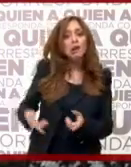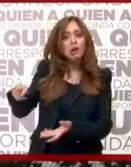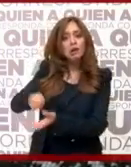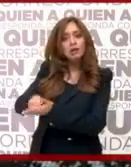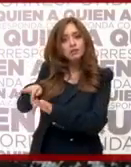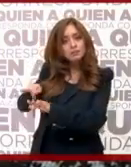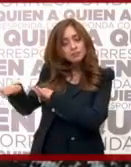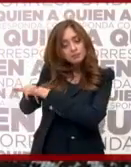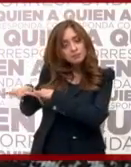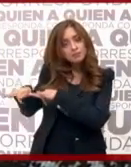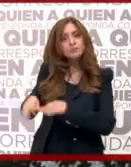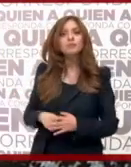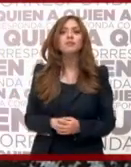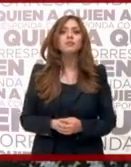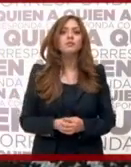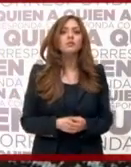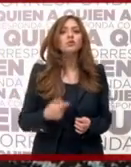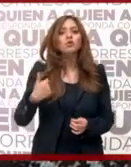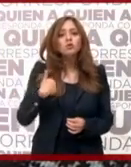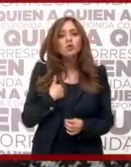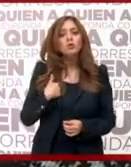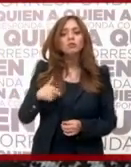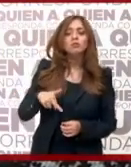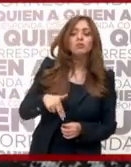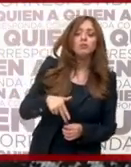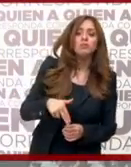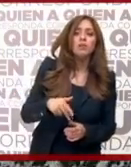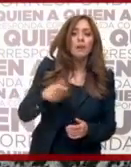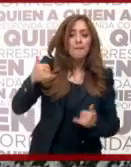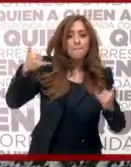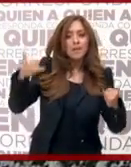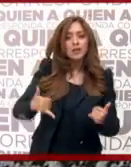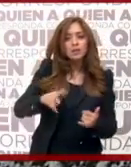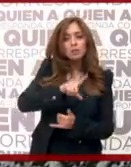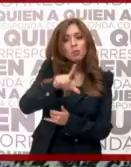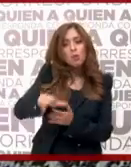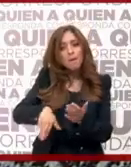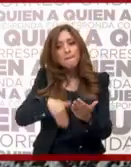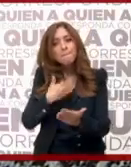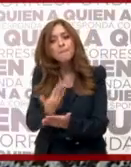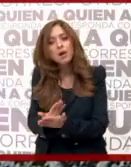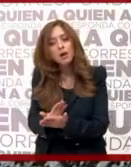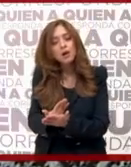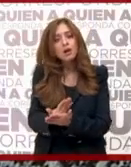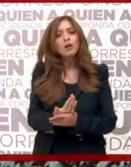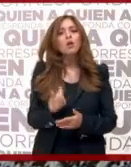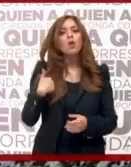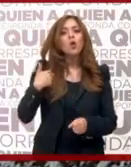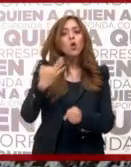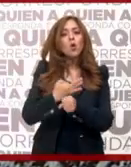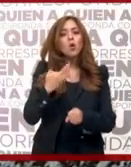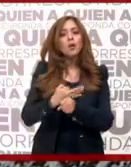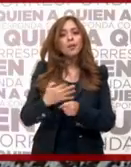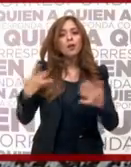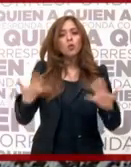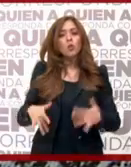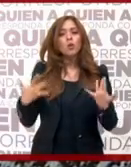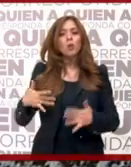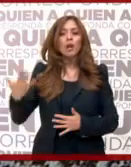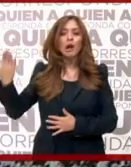Iba caminando y me ganó el peso y me caí. Ahorita nada más me huele mi espalda, nada más